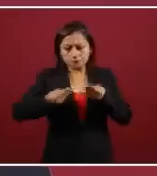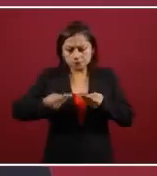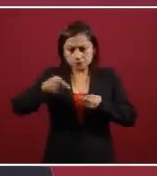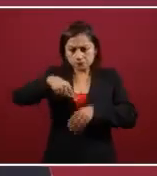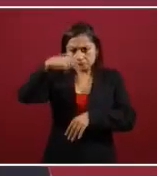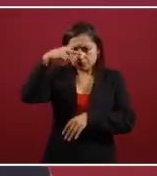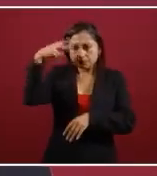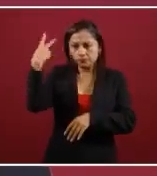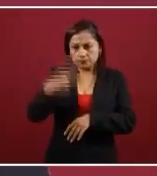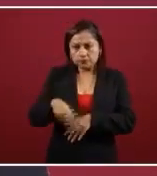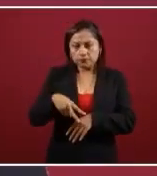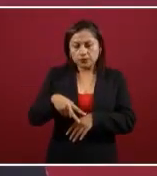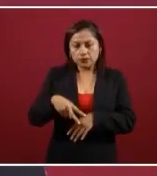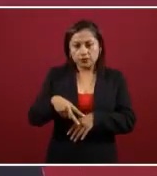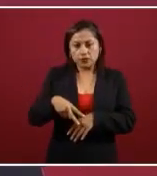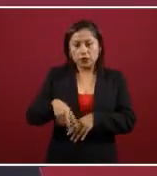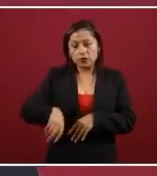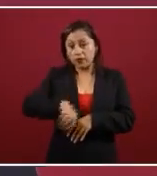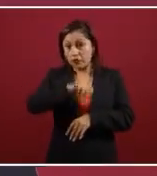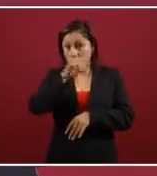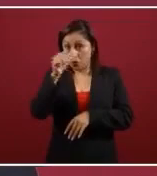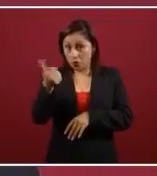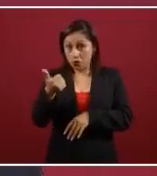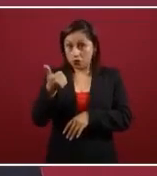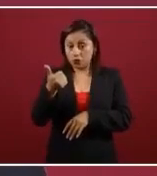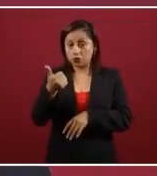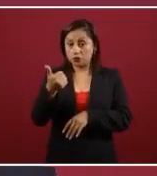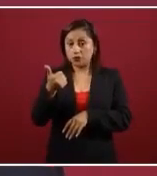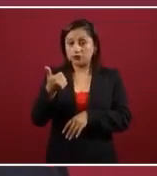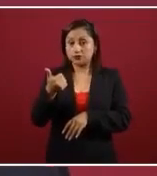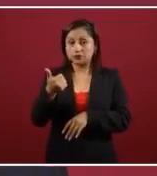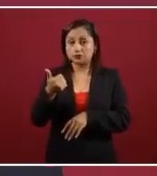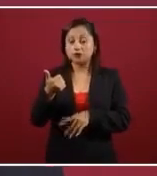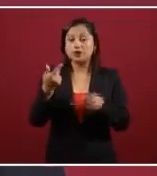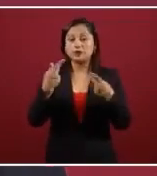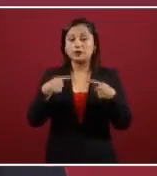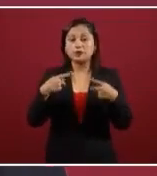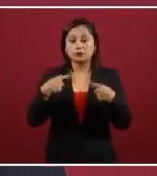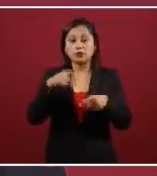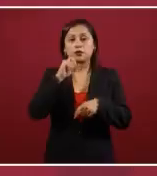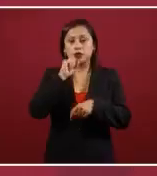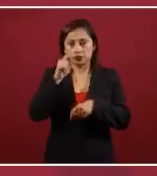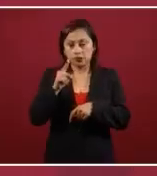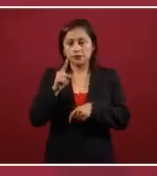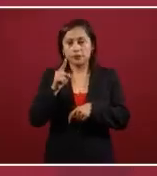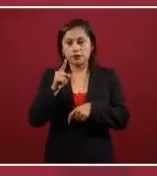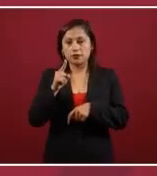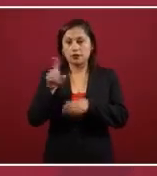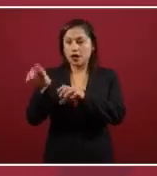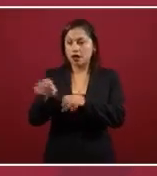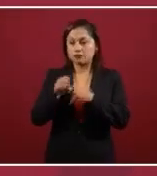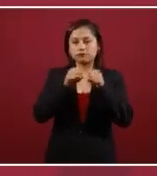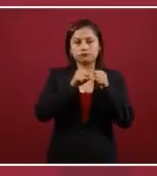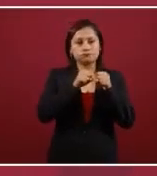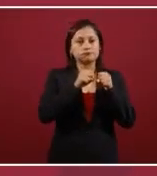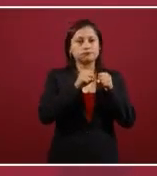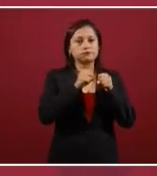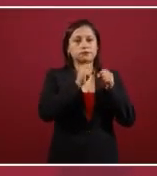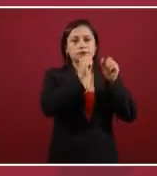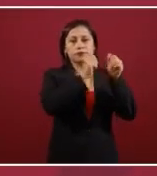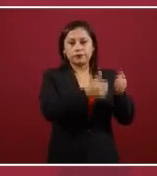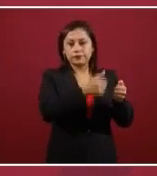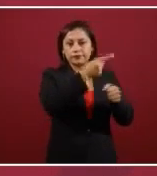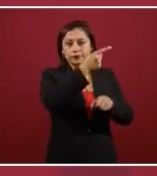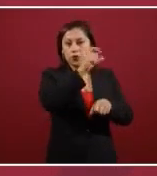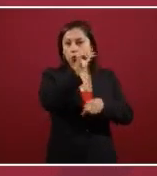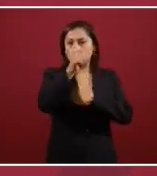esos y todos los bienes que se confiscan y quedan en